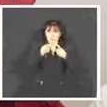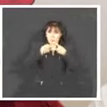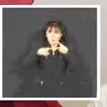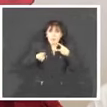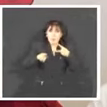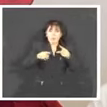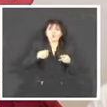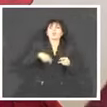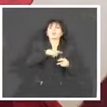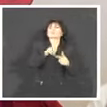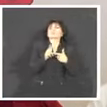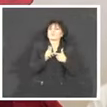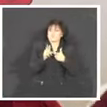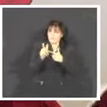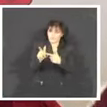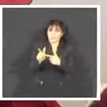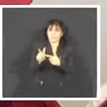Manuel López Obrador.